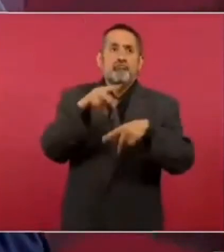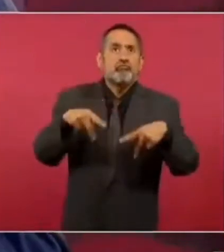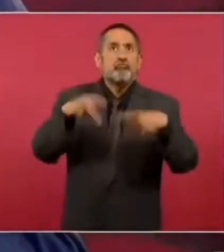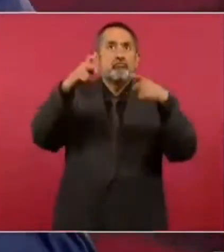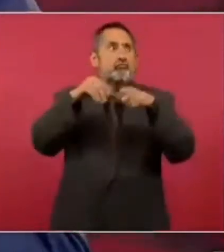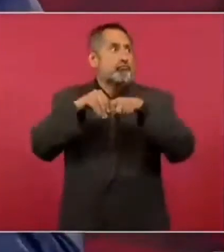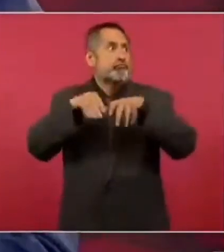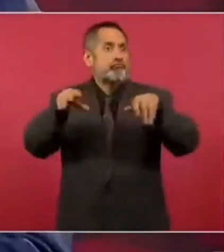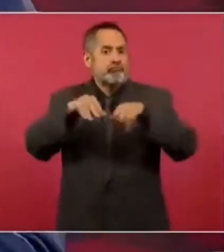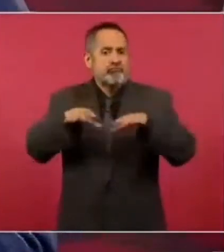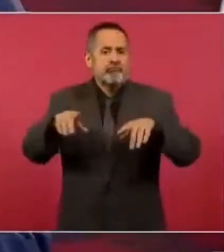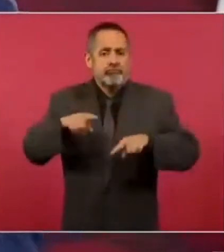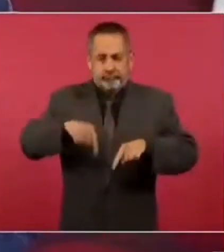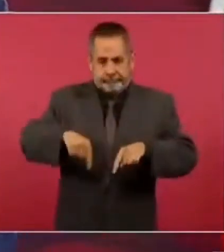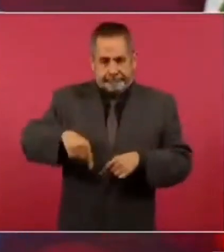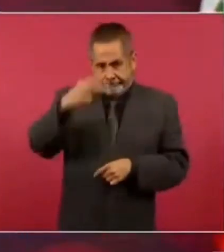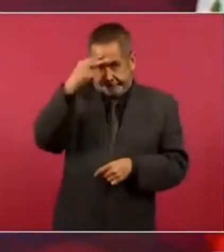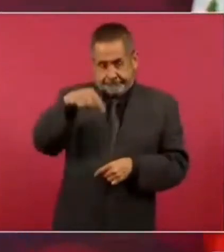la